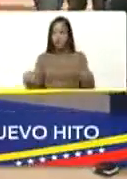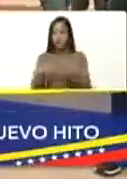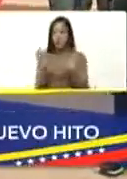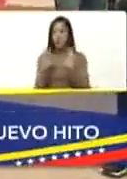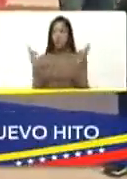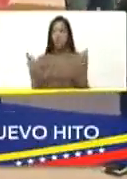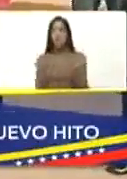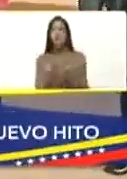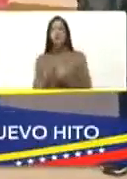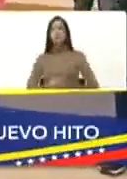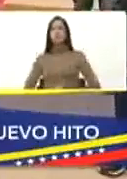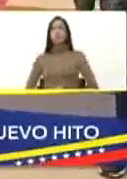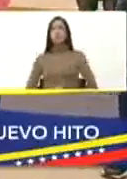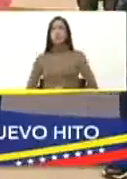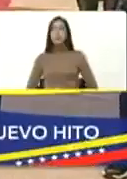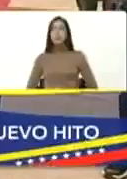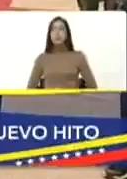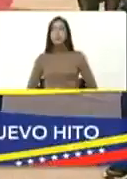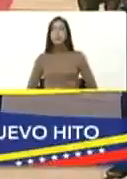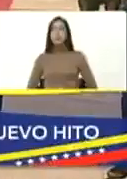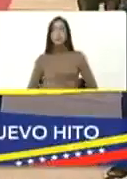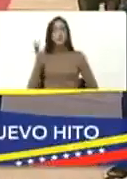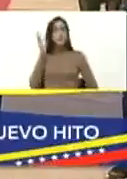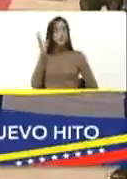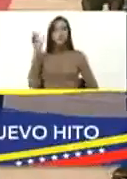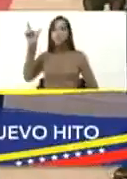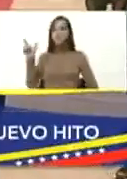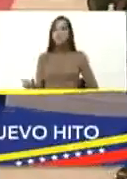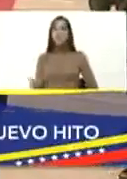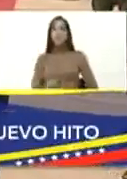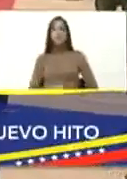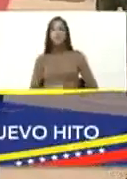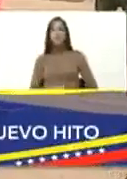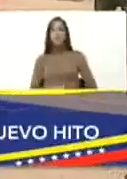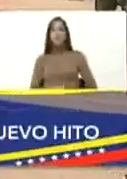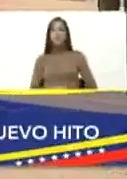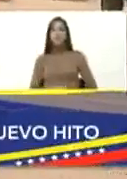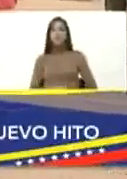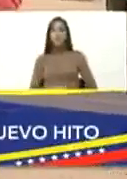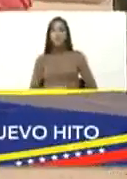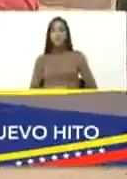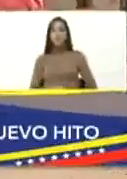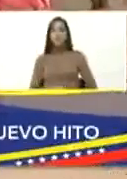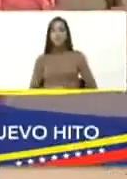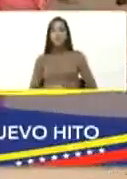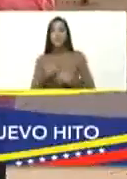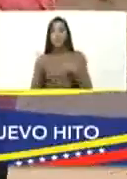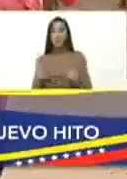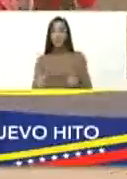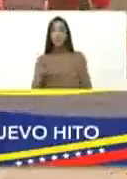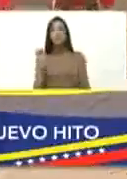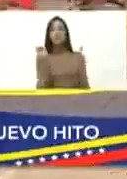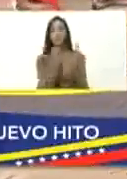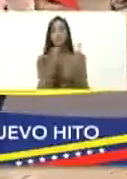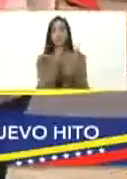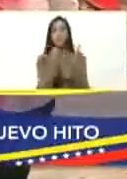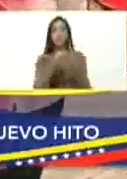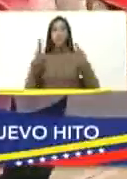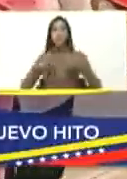familiar Requena Márquez, Silita. Joana, vamos a tocar la casa de